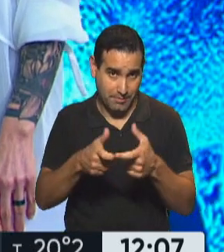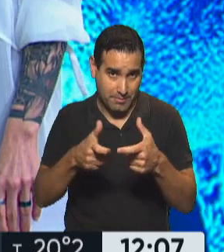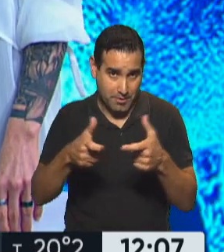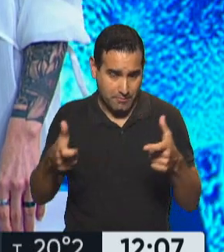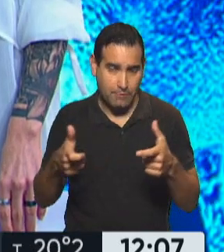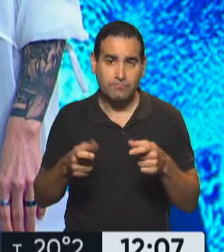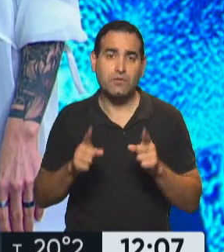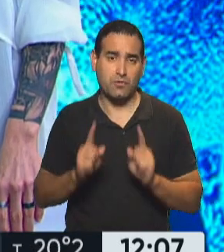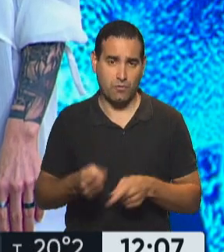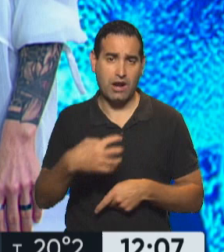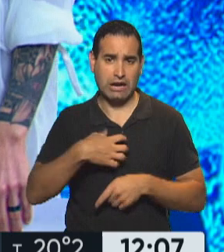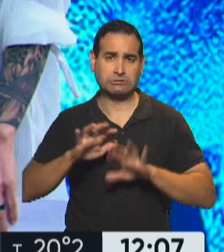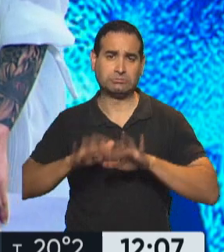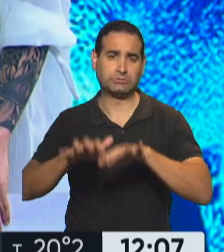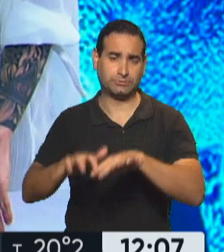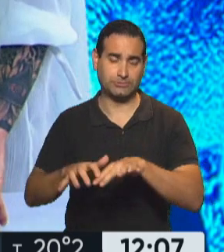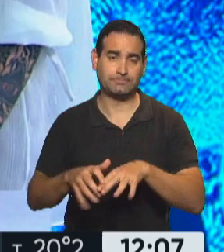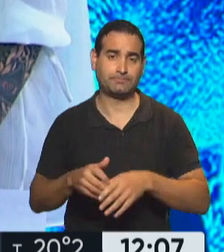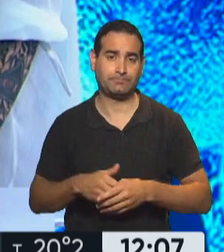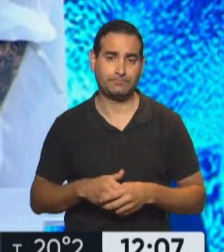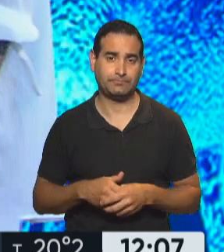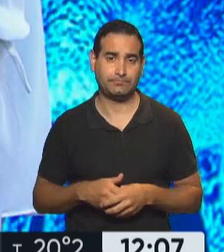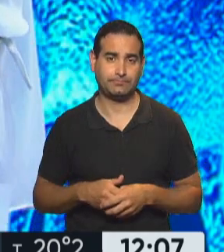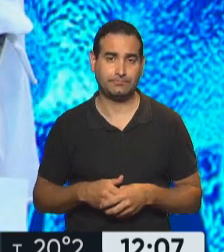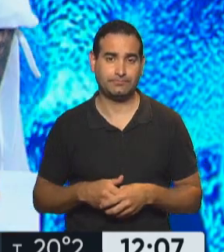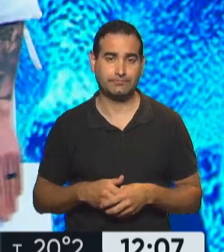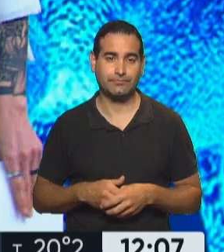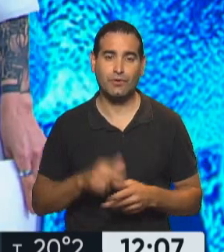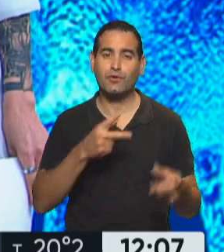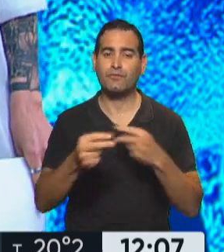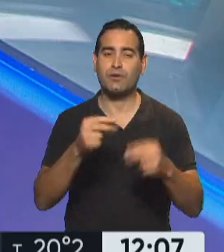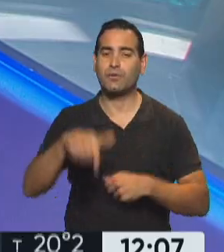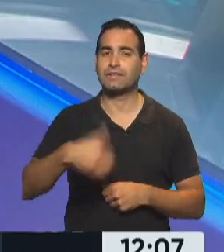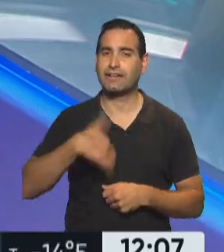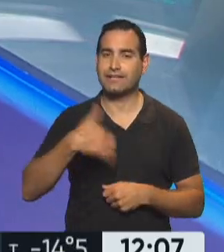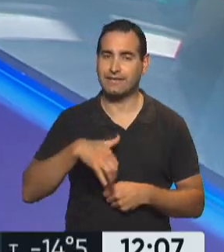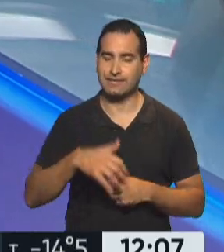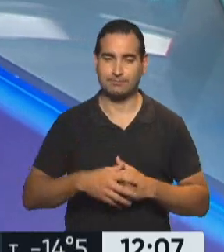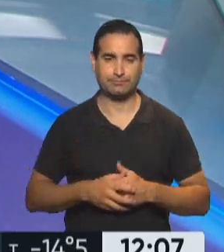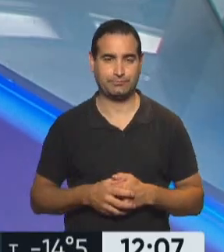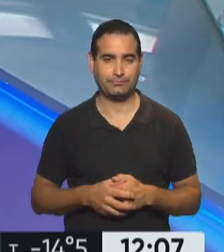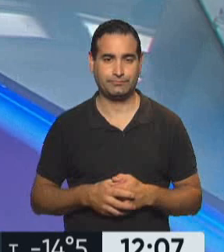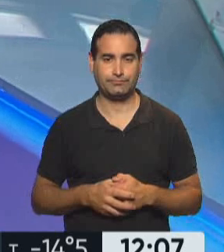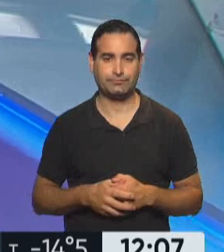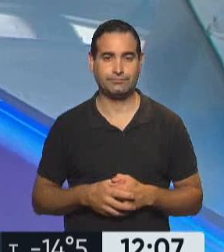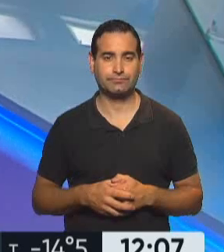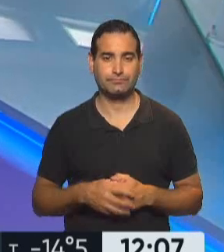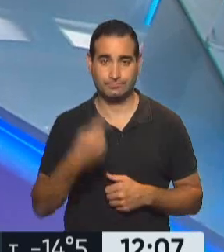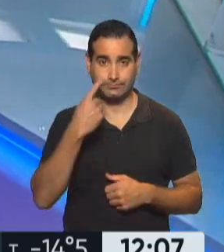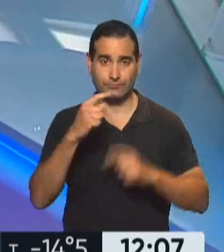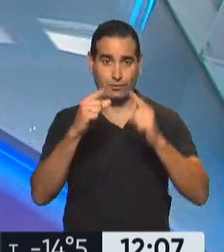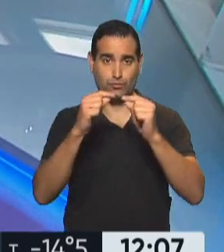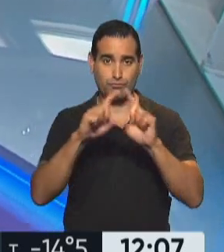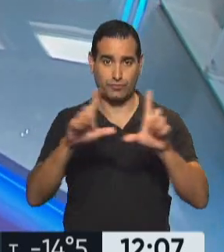vinculada precisamente con el alerta epidemiológico en la provincia de Córdoba. Bueno, vacunados en la República Argentina, aquí está justamente la cantidad